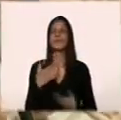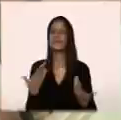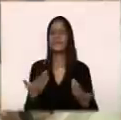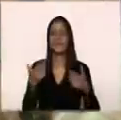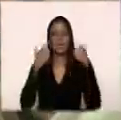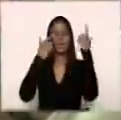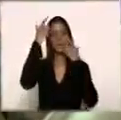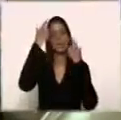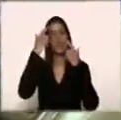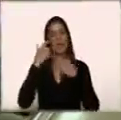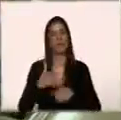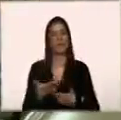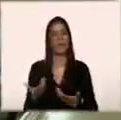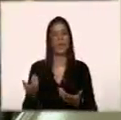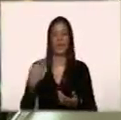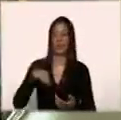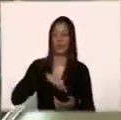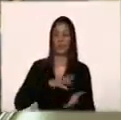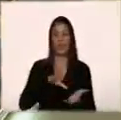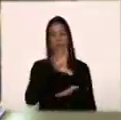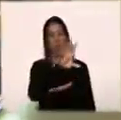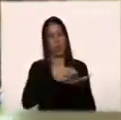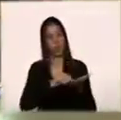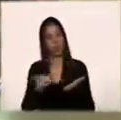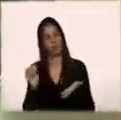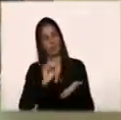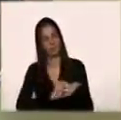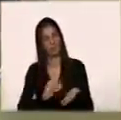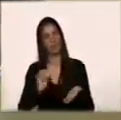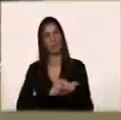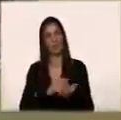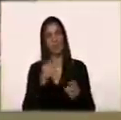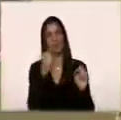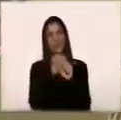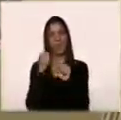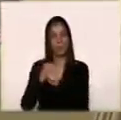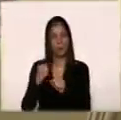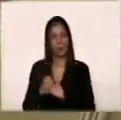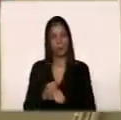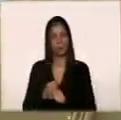Chávez Frías, lo repetimos hasta el cansancio, todos los trabajadores.